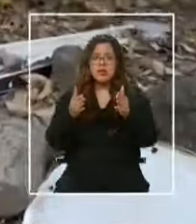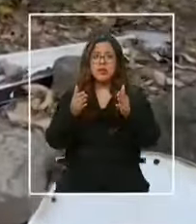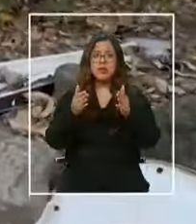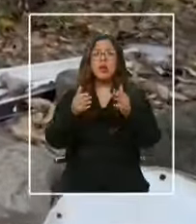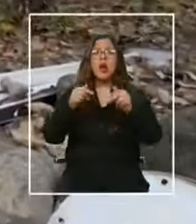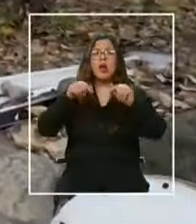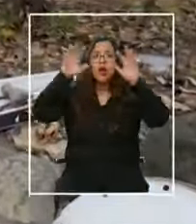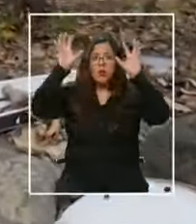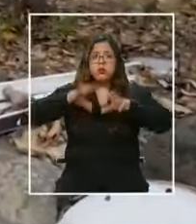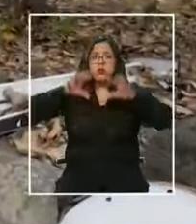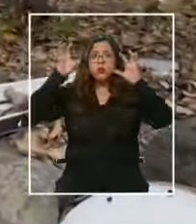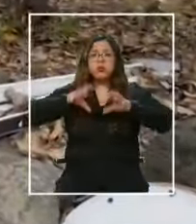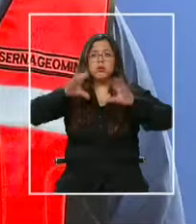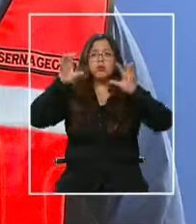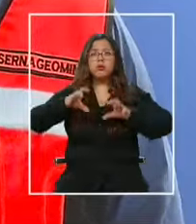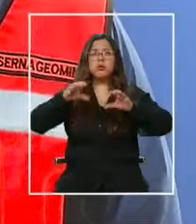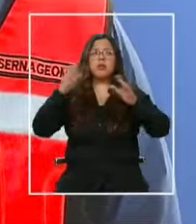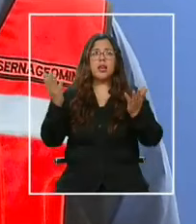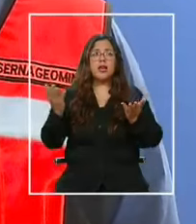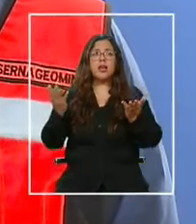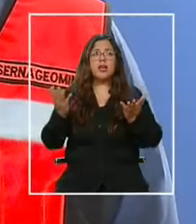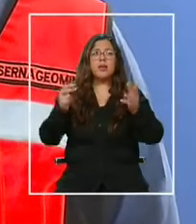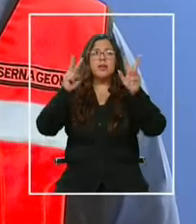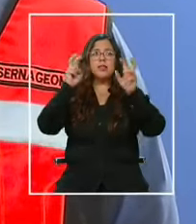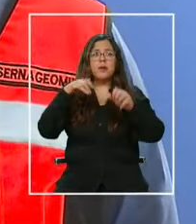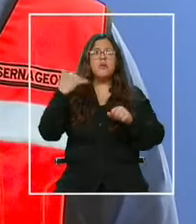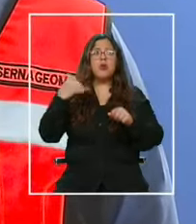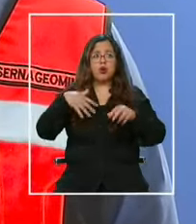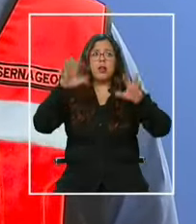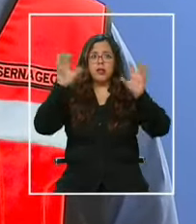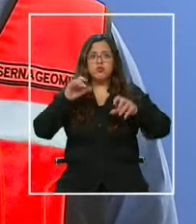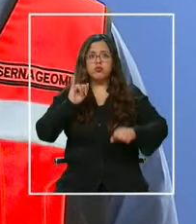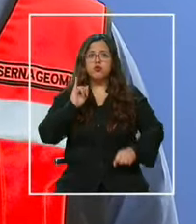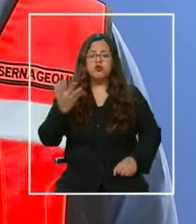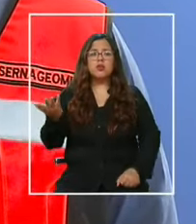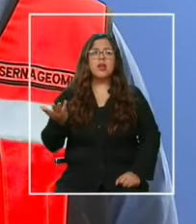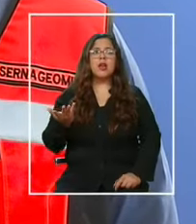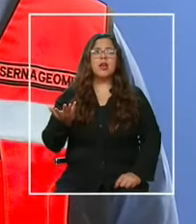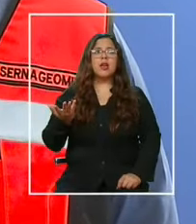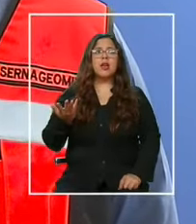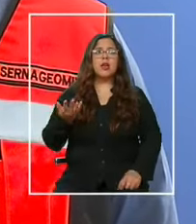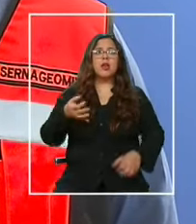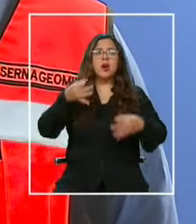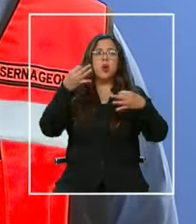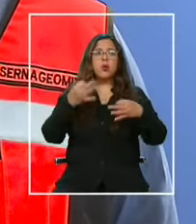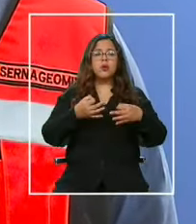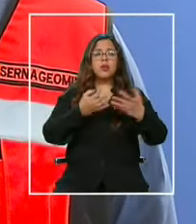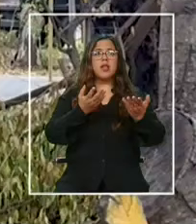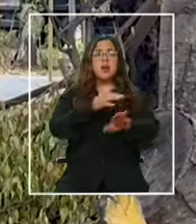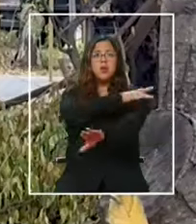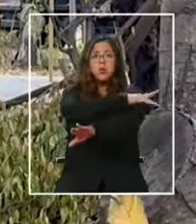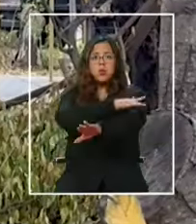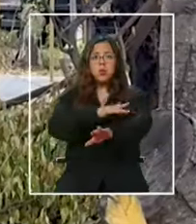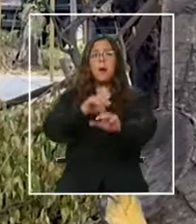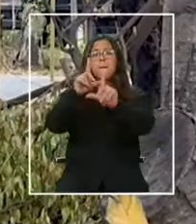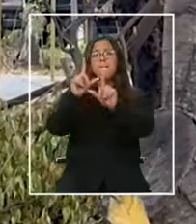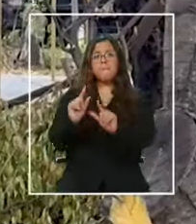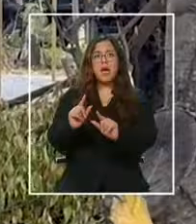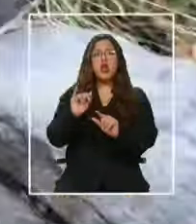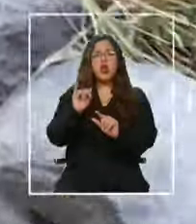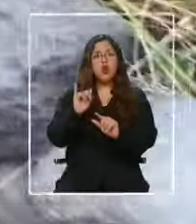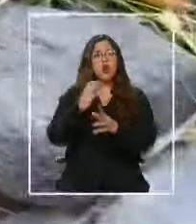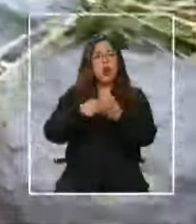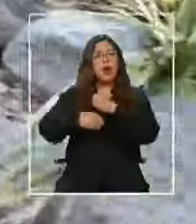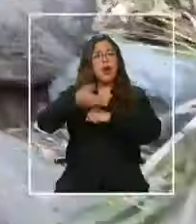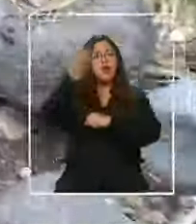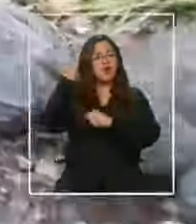Un sistema frontal que tiene montos importantes de precipitación están en su proyección, son menores a los que ocurrieron